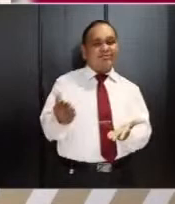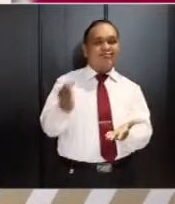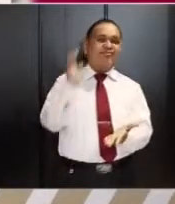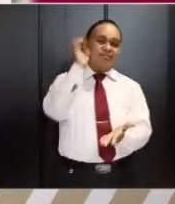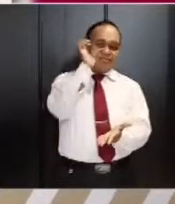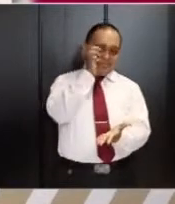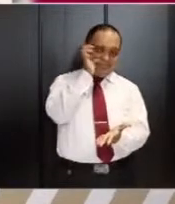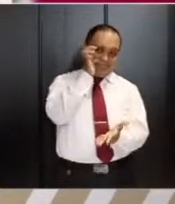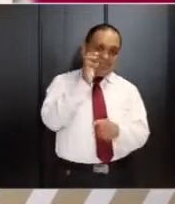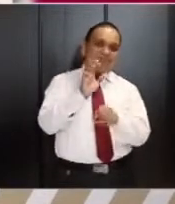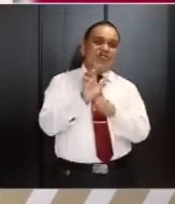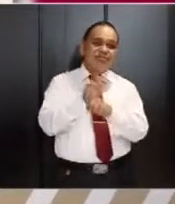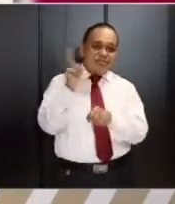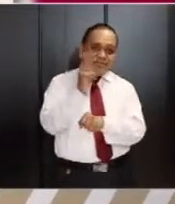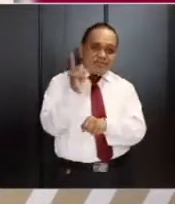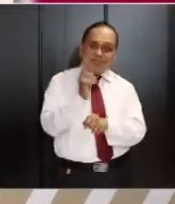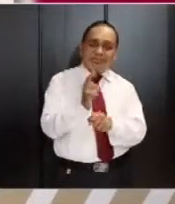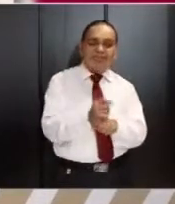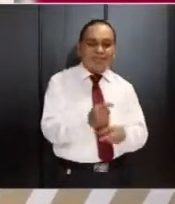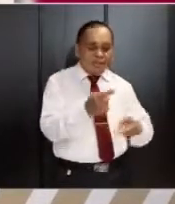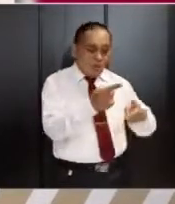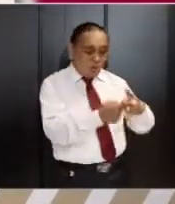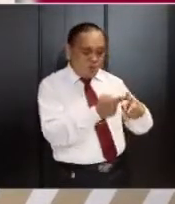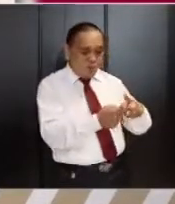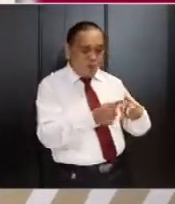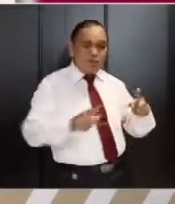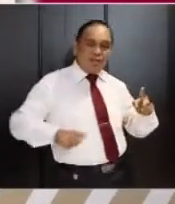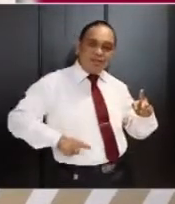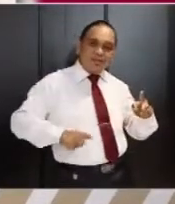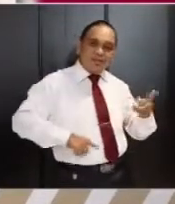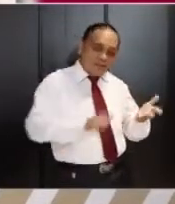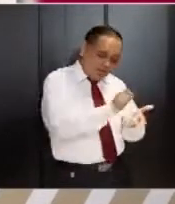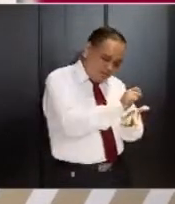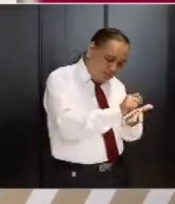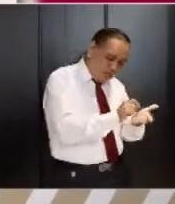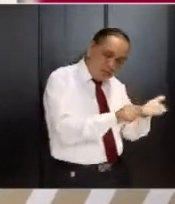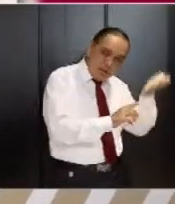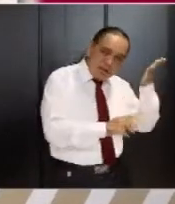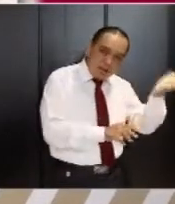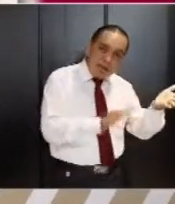Auditoría Superior del Estado de Campeche y obviamente no pudo solventar los